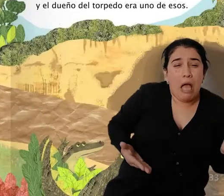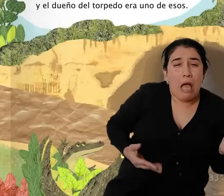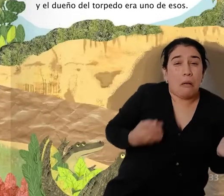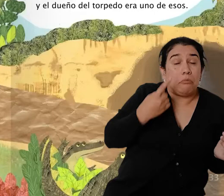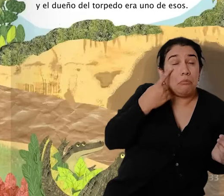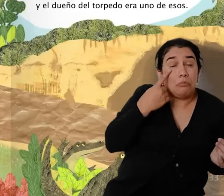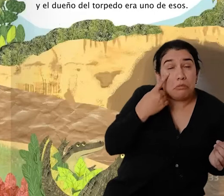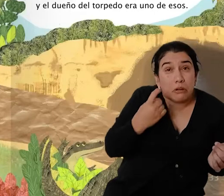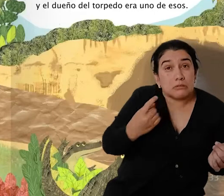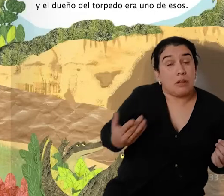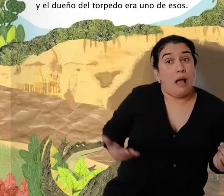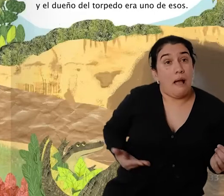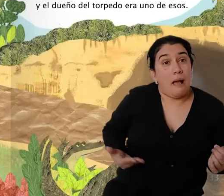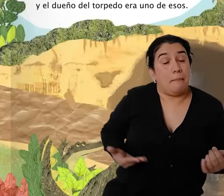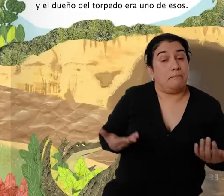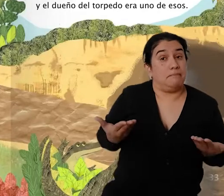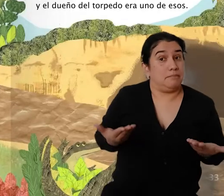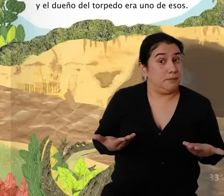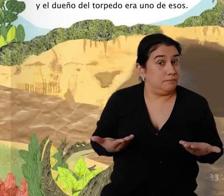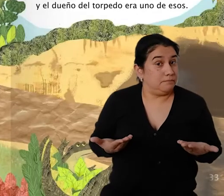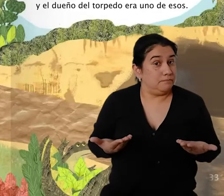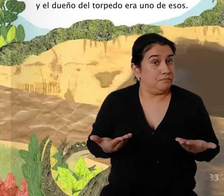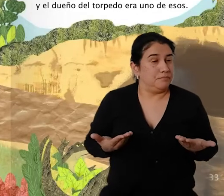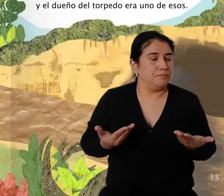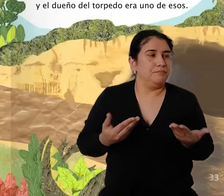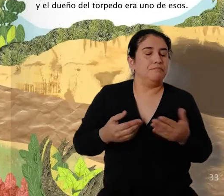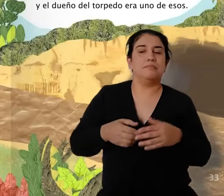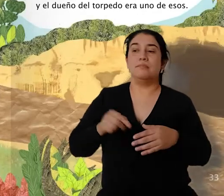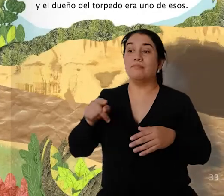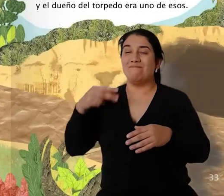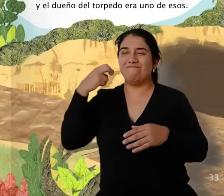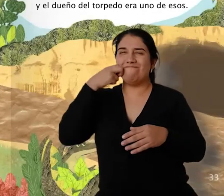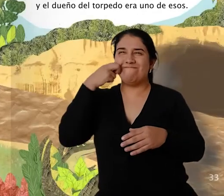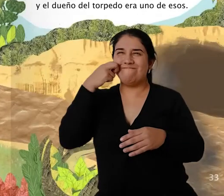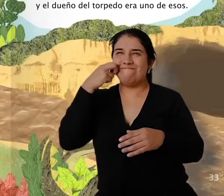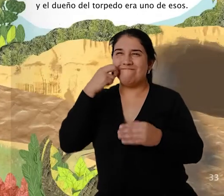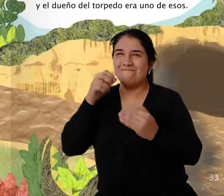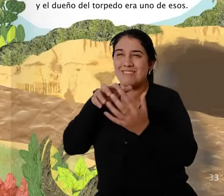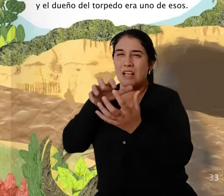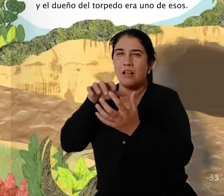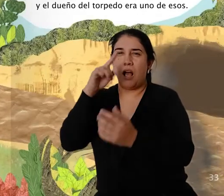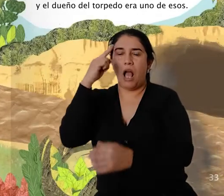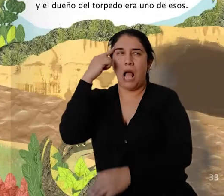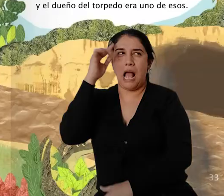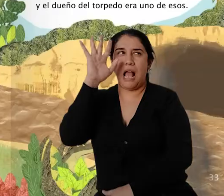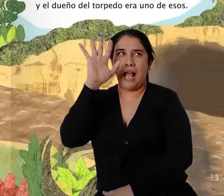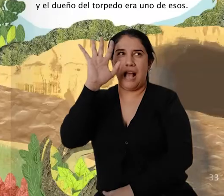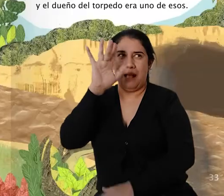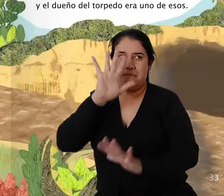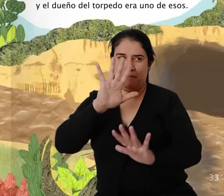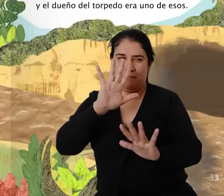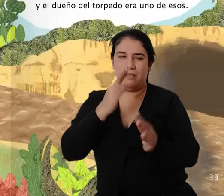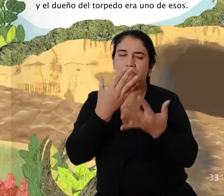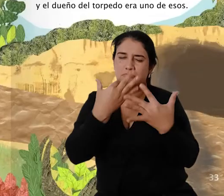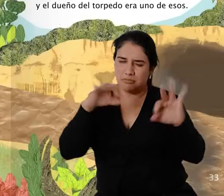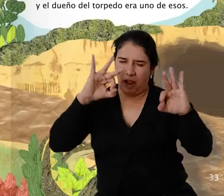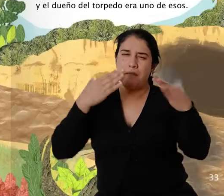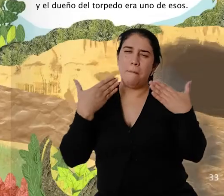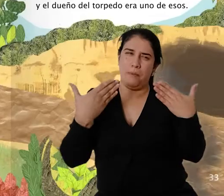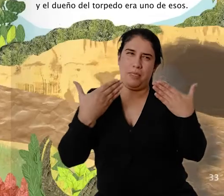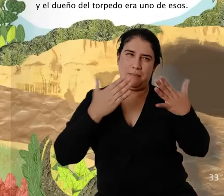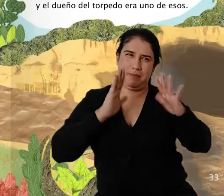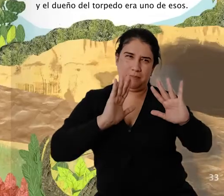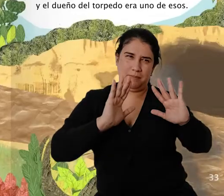entonces: Todavía tenemos una esperanza de salvarnos. Vamos a ver al surubí.